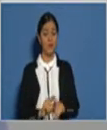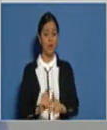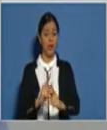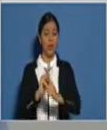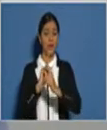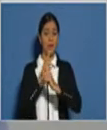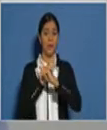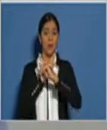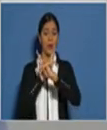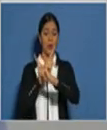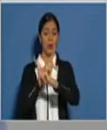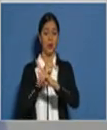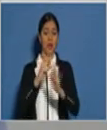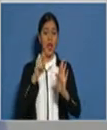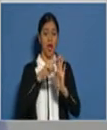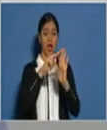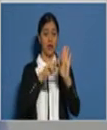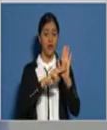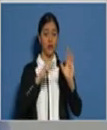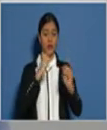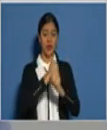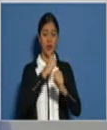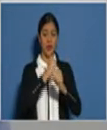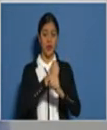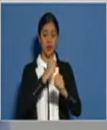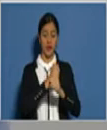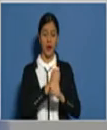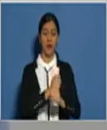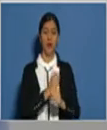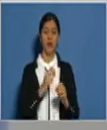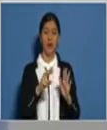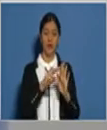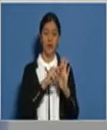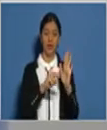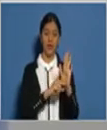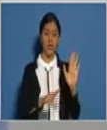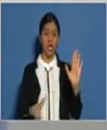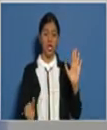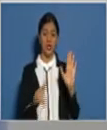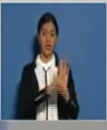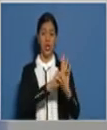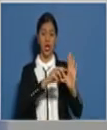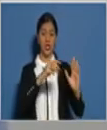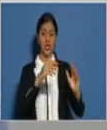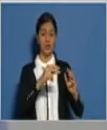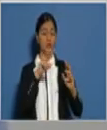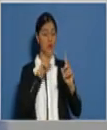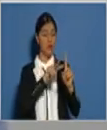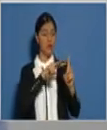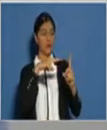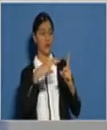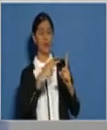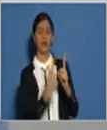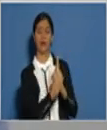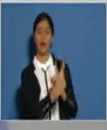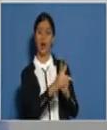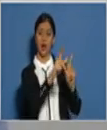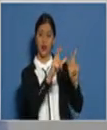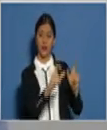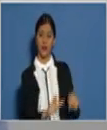protección de las normas laborales y la protección de los derechos laborales desde la perspectiva de cada